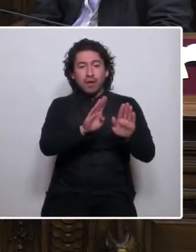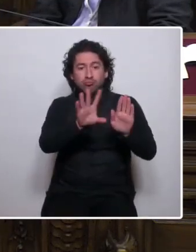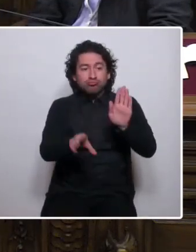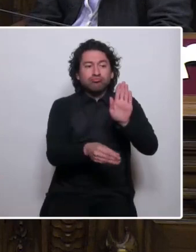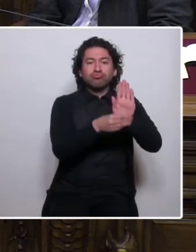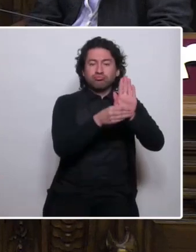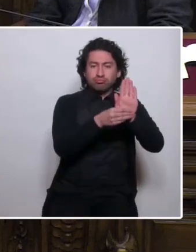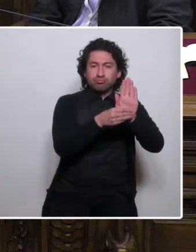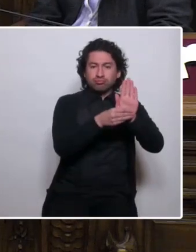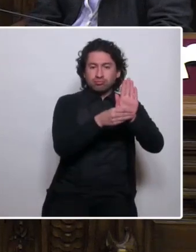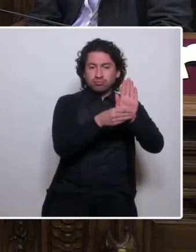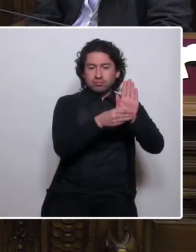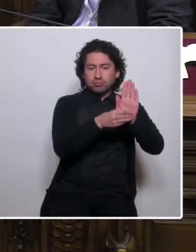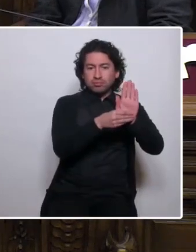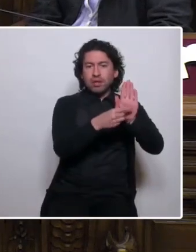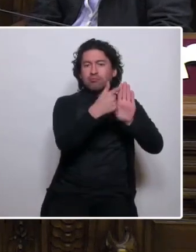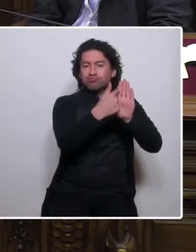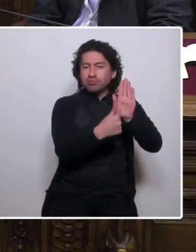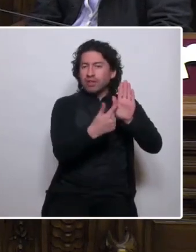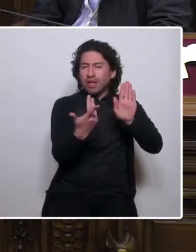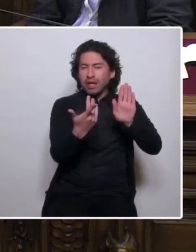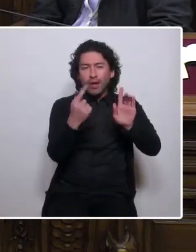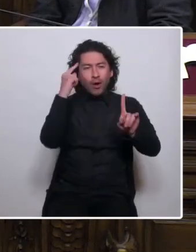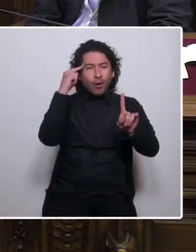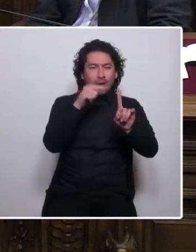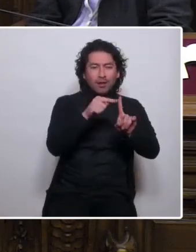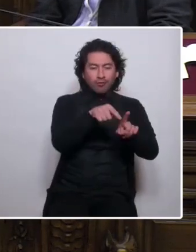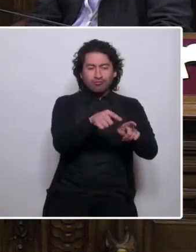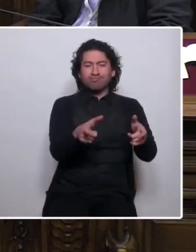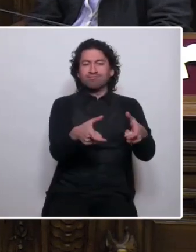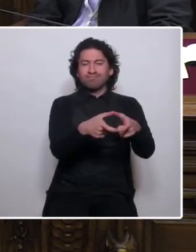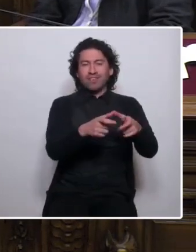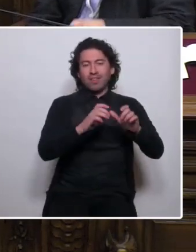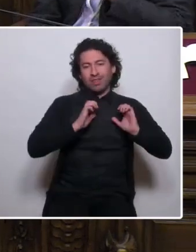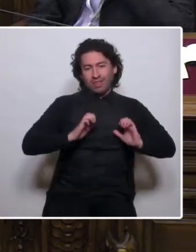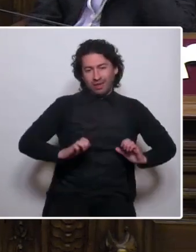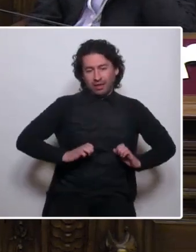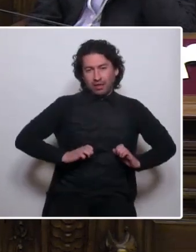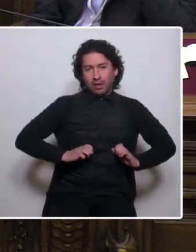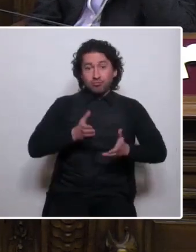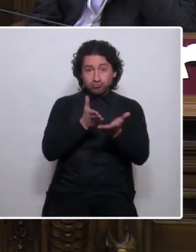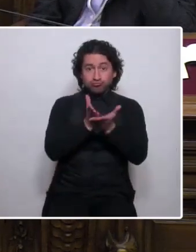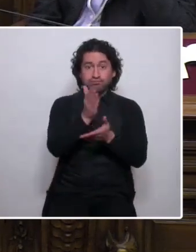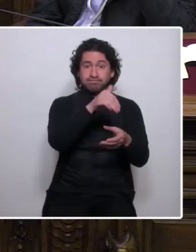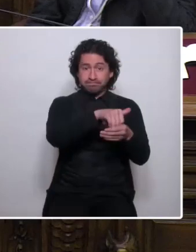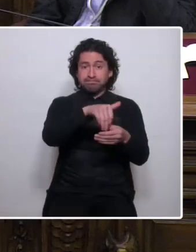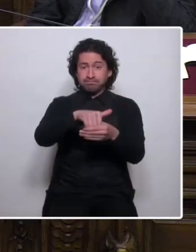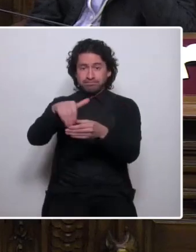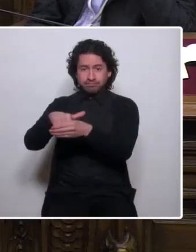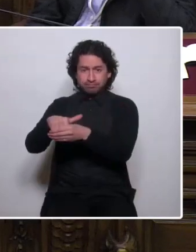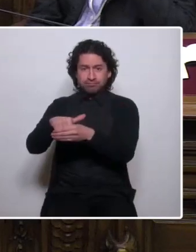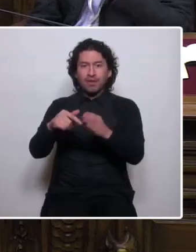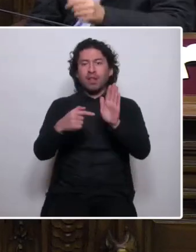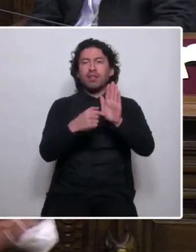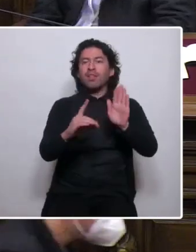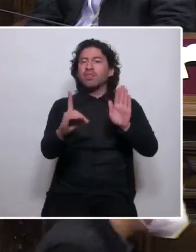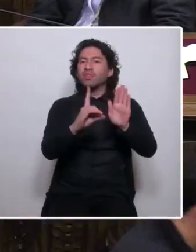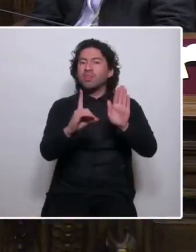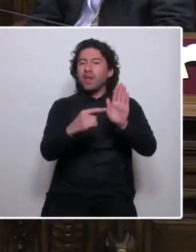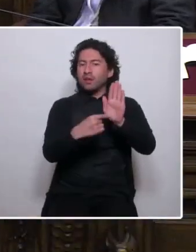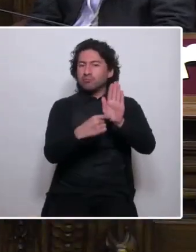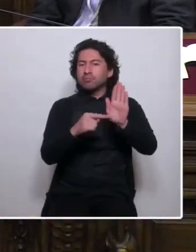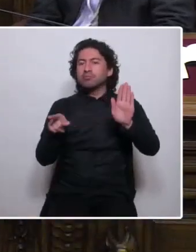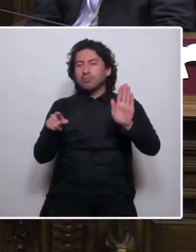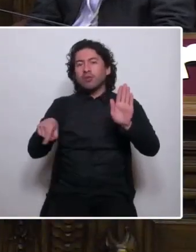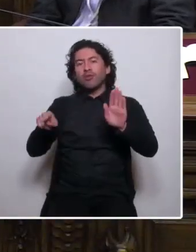dentro de los objetivos que tendrá la Comisión de Ética. Se pone en votación esta letra D que propone